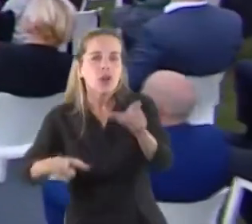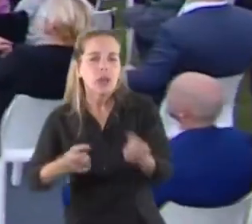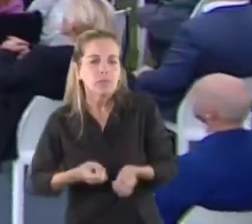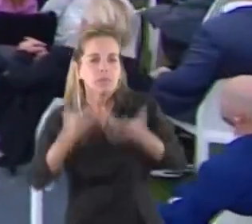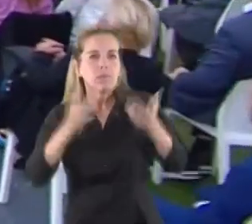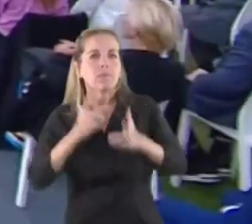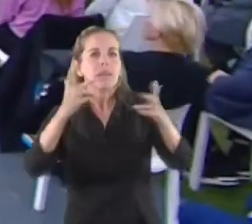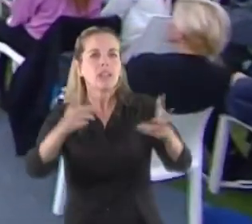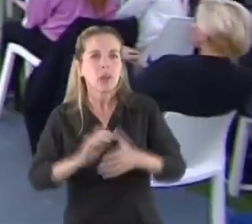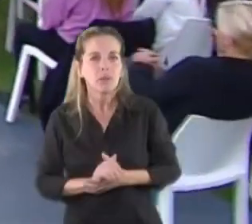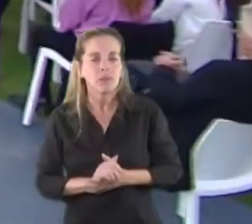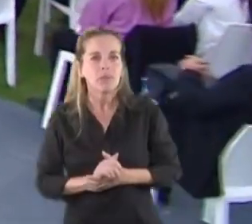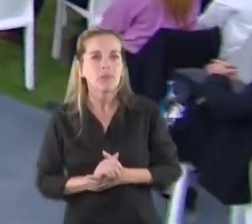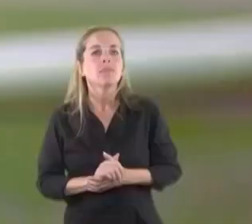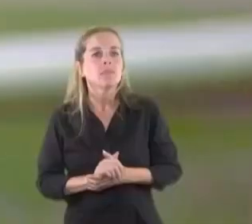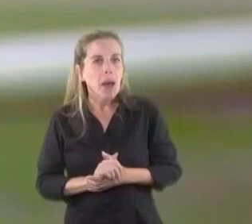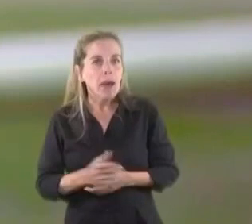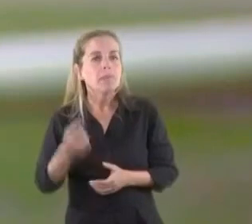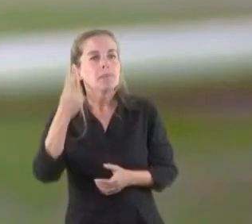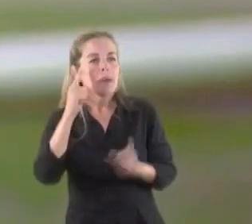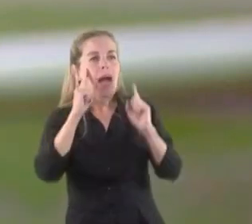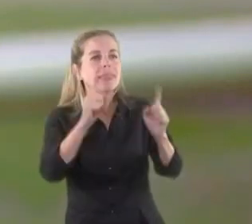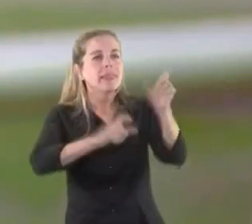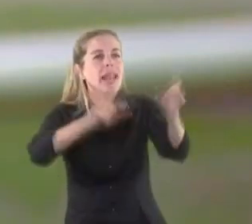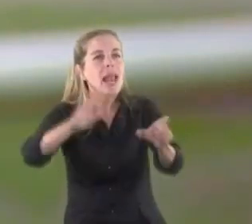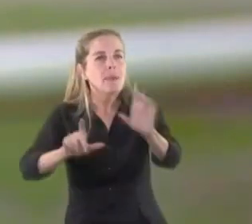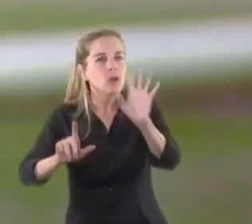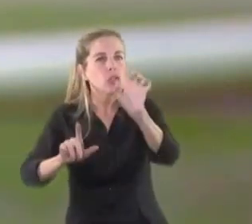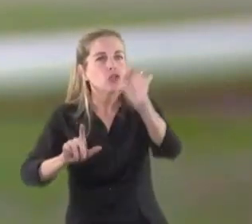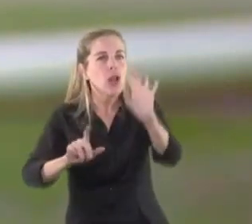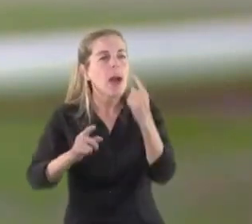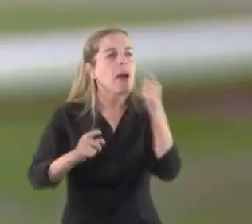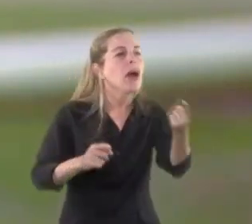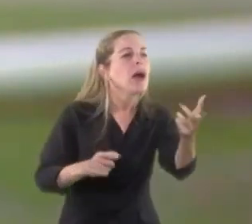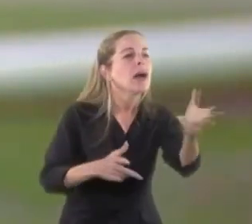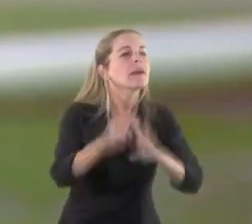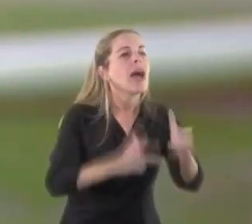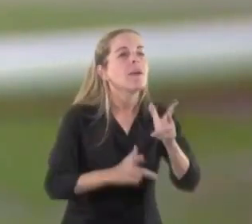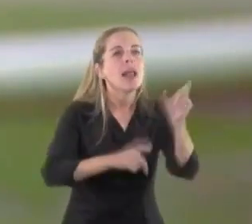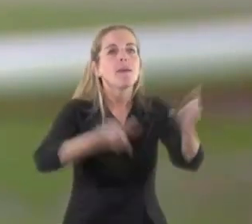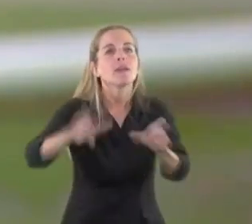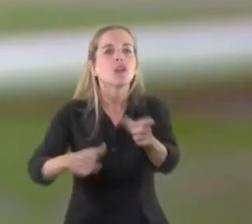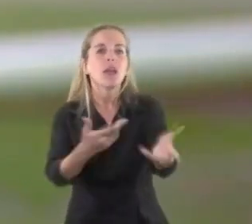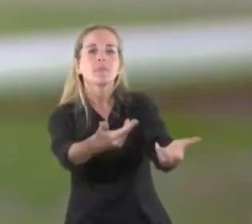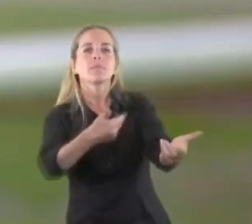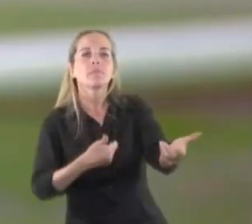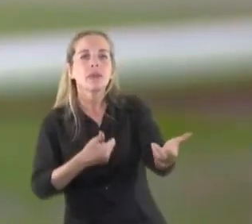Y la verdad, poner en valor la palabra del pueblo no es solamente dejar hablar al pueblo, es atender lo que el pueblo necesita.